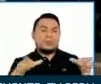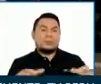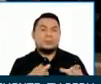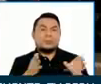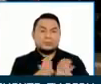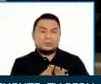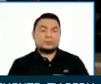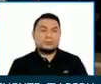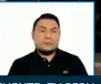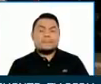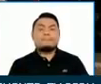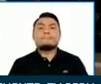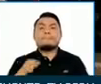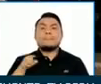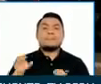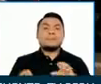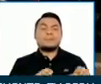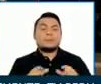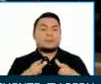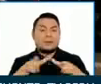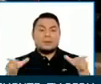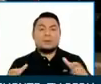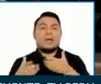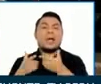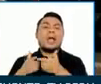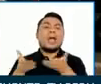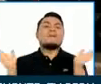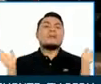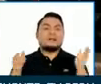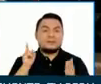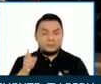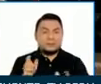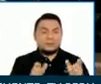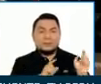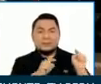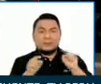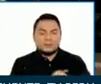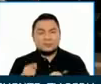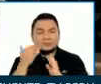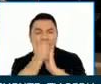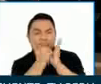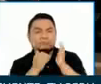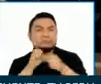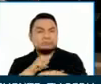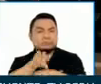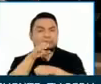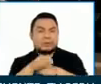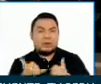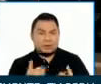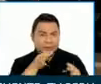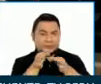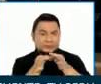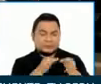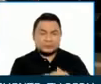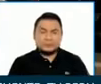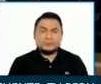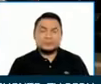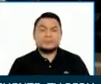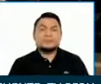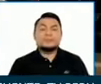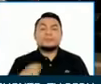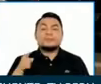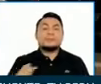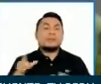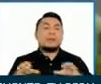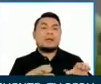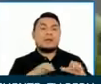niveles extremos, actividades de espacios abiertos y algunas prohibiciones específicas a las que me voy a referir ahora. Las